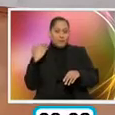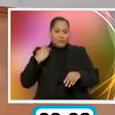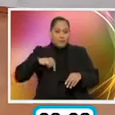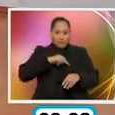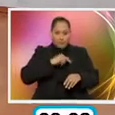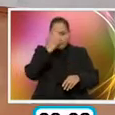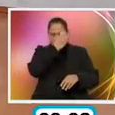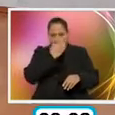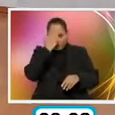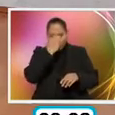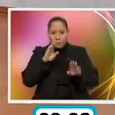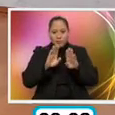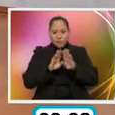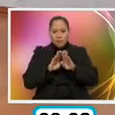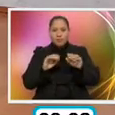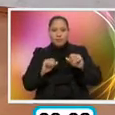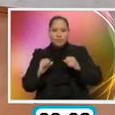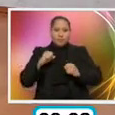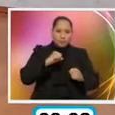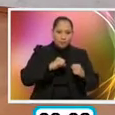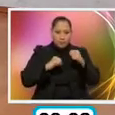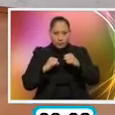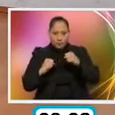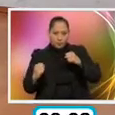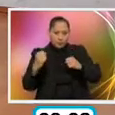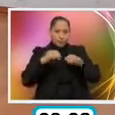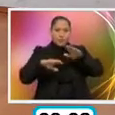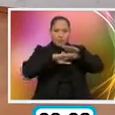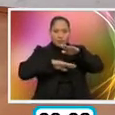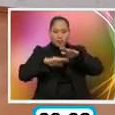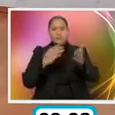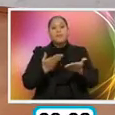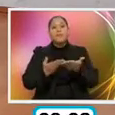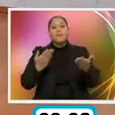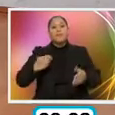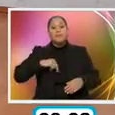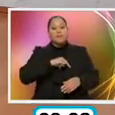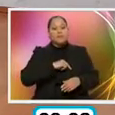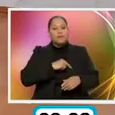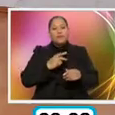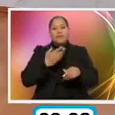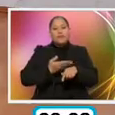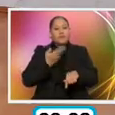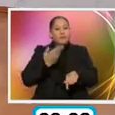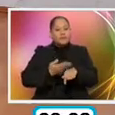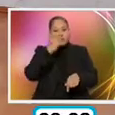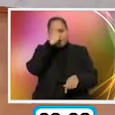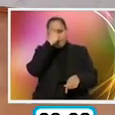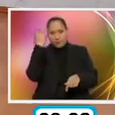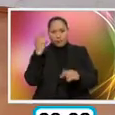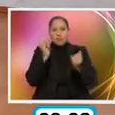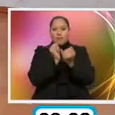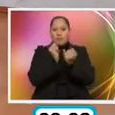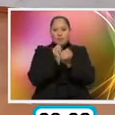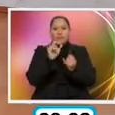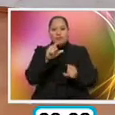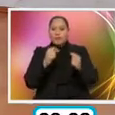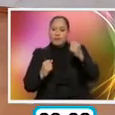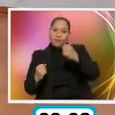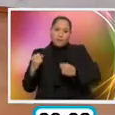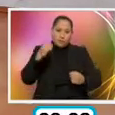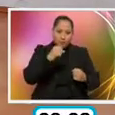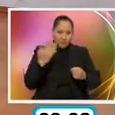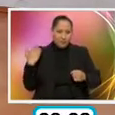vimos pasos coordinados con golpes básicos. Ahora vamos a ver algo muy fácil. Igual con los golpes